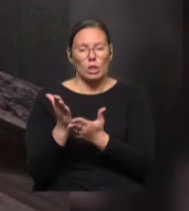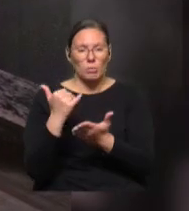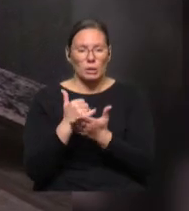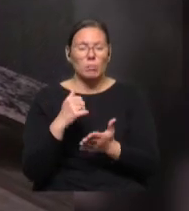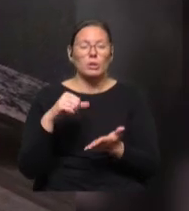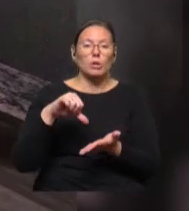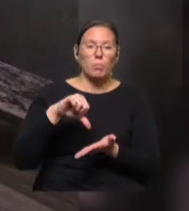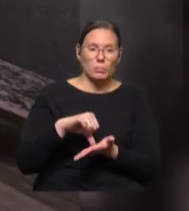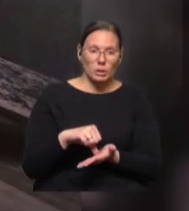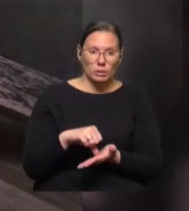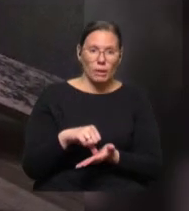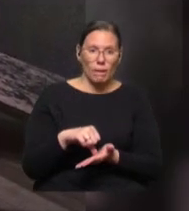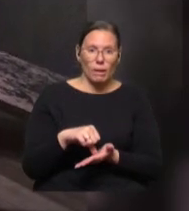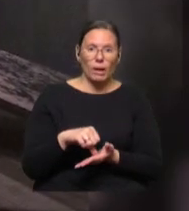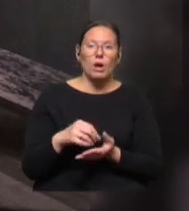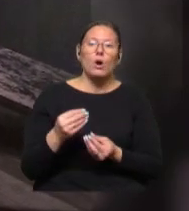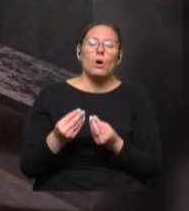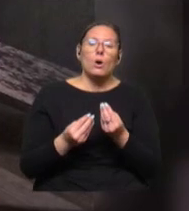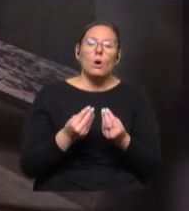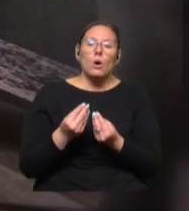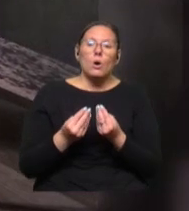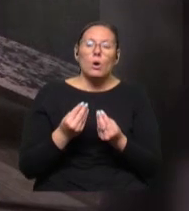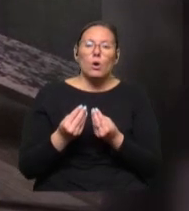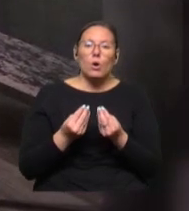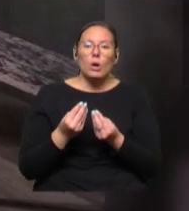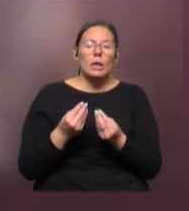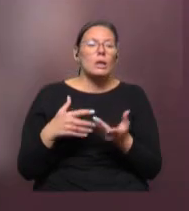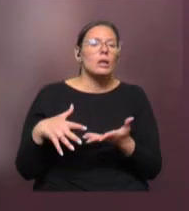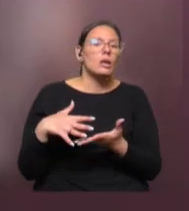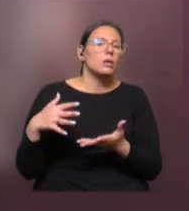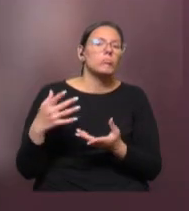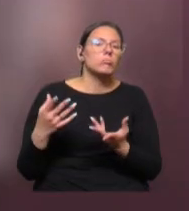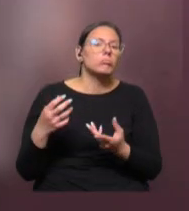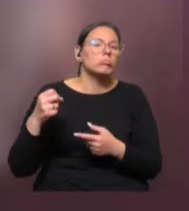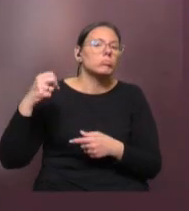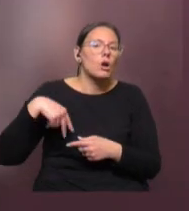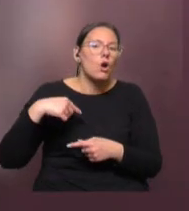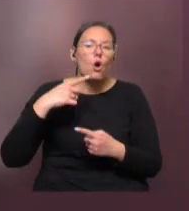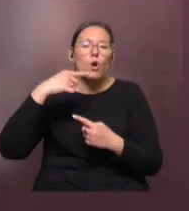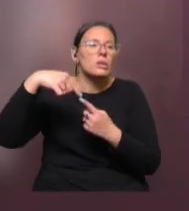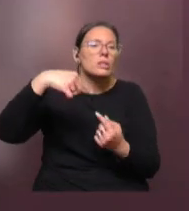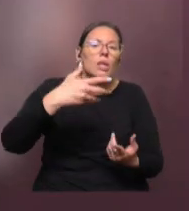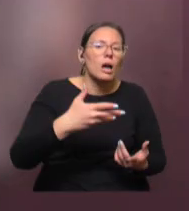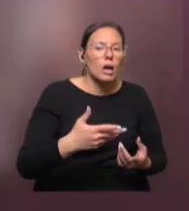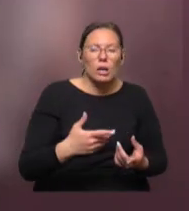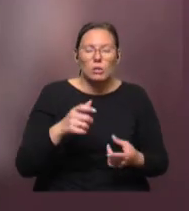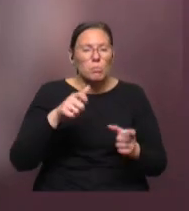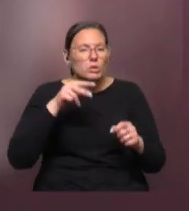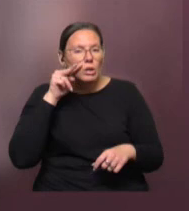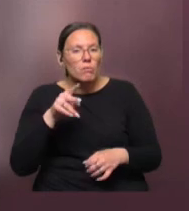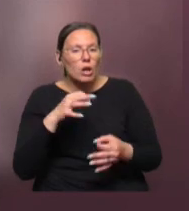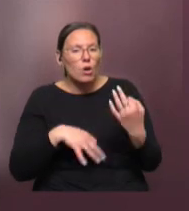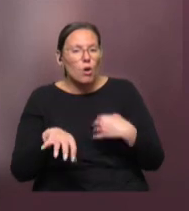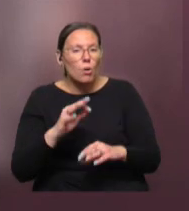país. ¿Cómo viene? ¿Cuál es la repercusión? O ¿qué comentarios te llegan a vos luego de que la gente ve esto?